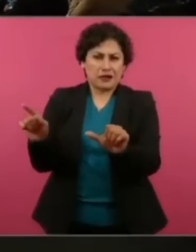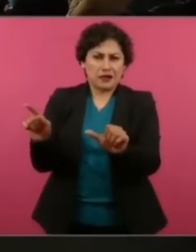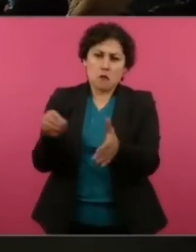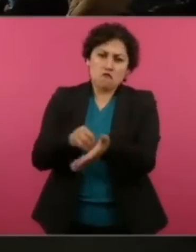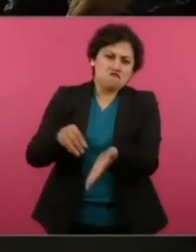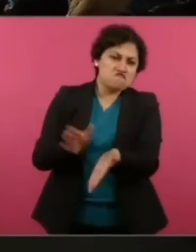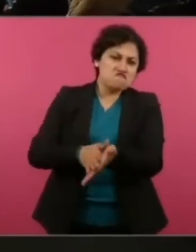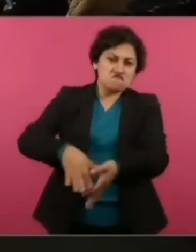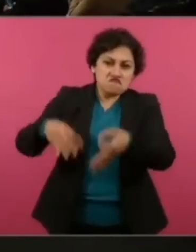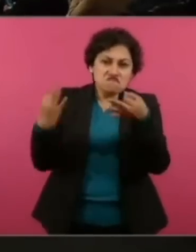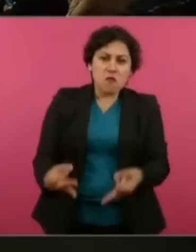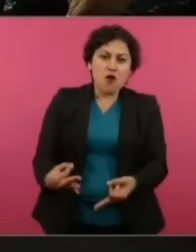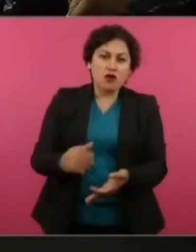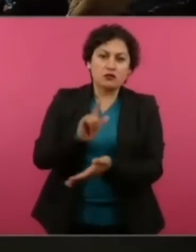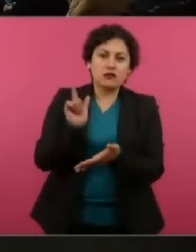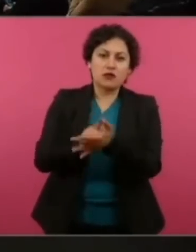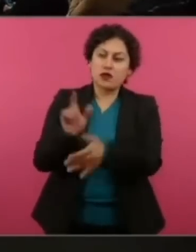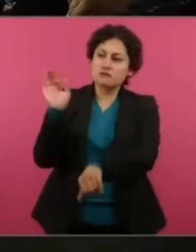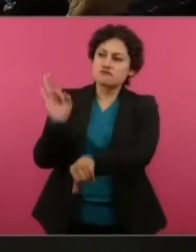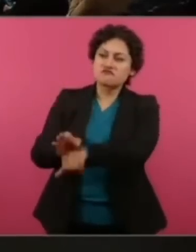oficializada.